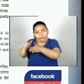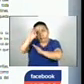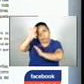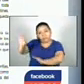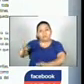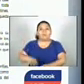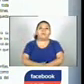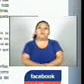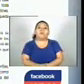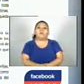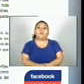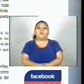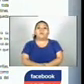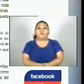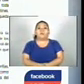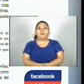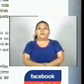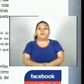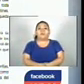Legislativa.